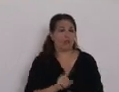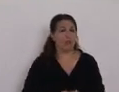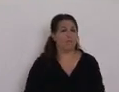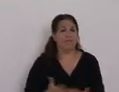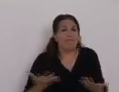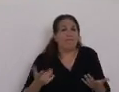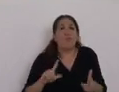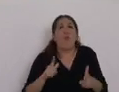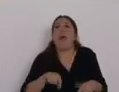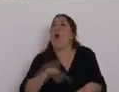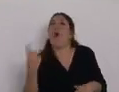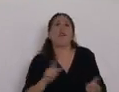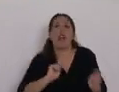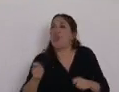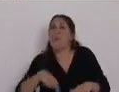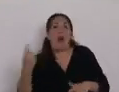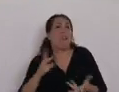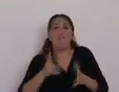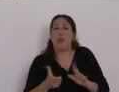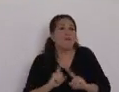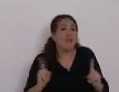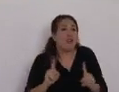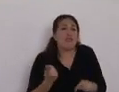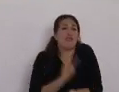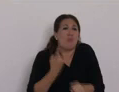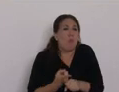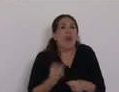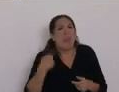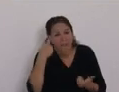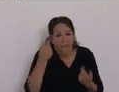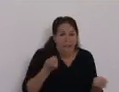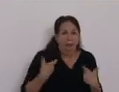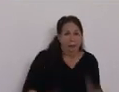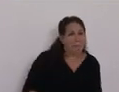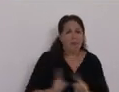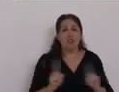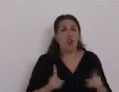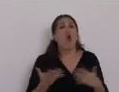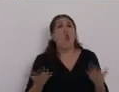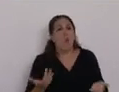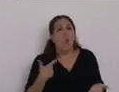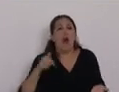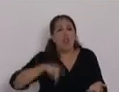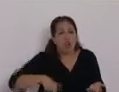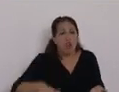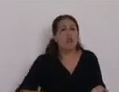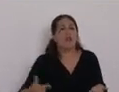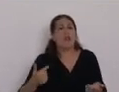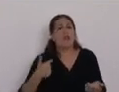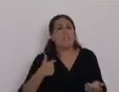no hay margen. No hay margen para la especulación. Entonces cuando le explicaba y recorrí durante todo estos días todo el espinel